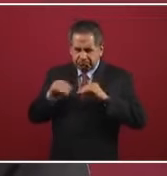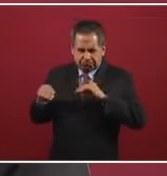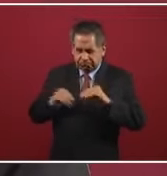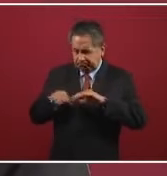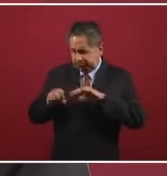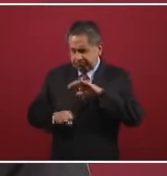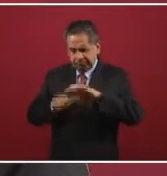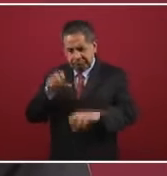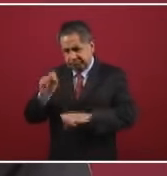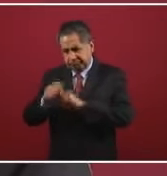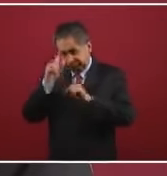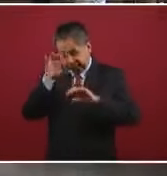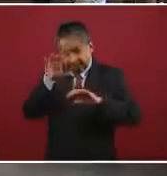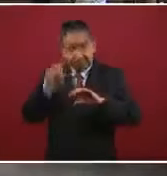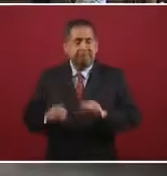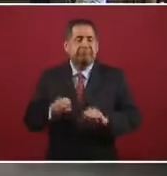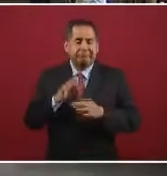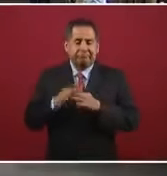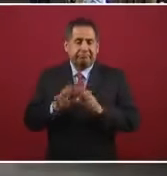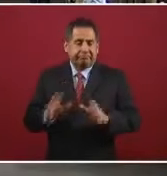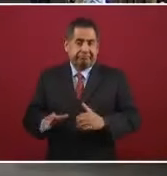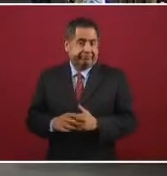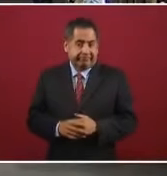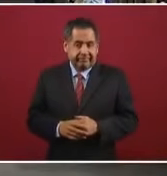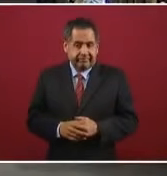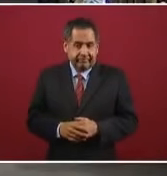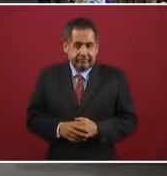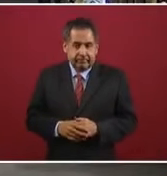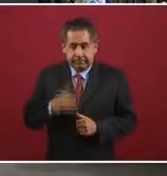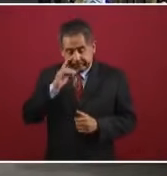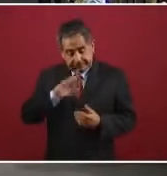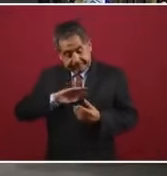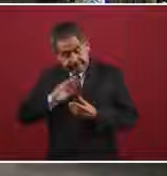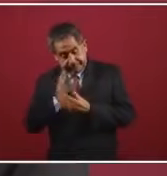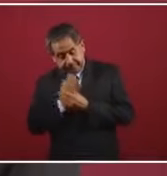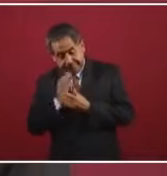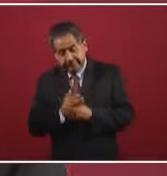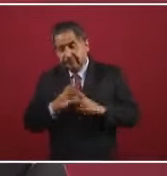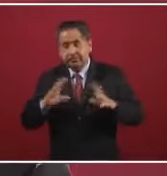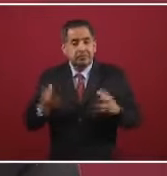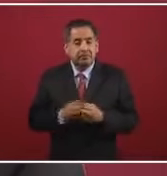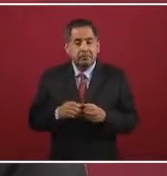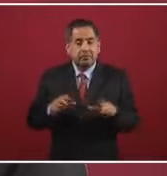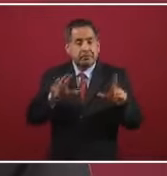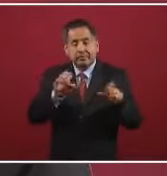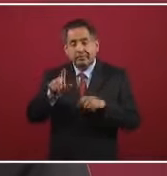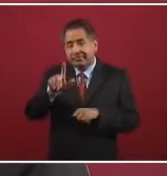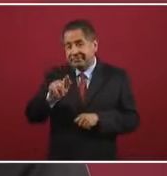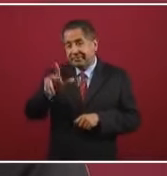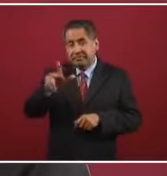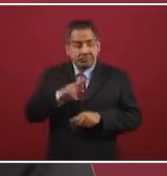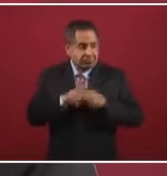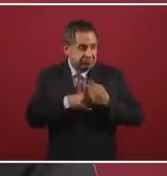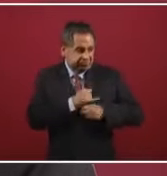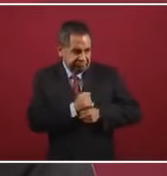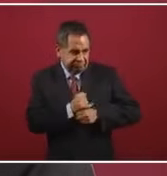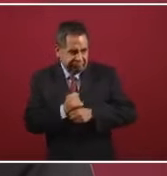contra las redes. Entonces tienes aquí carpetas de investigación 778,